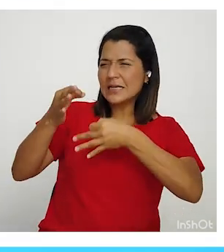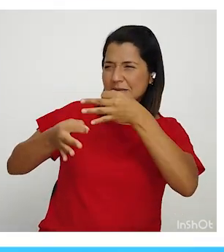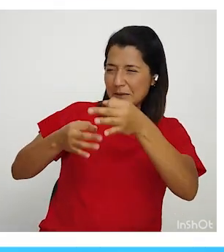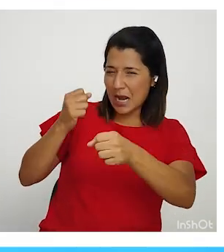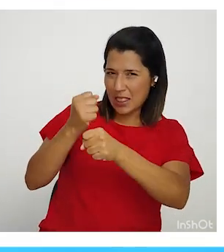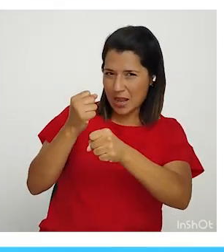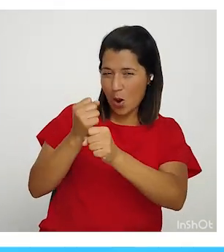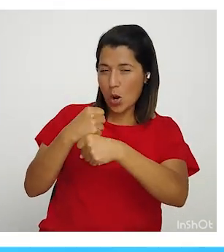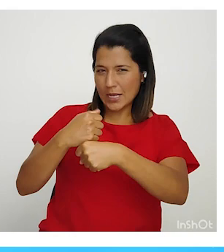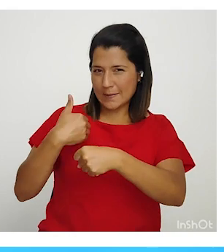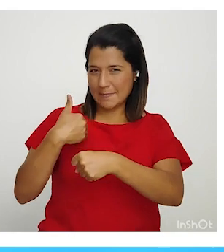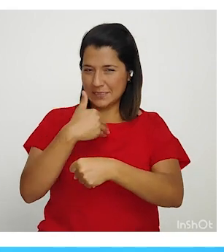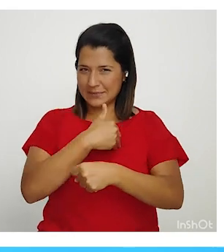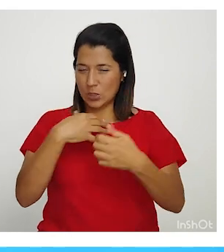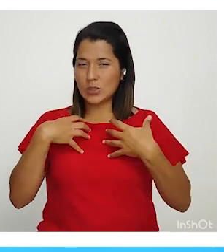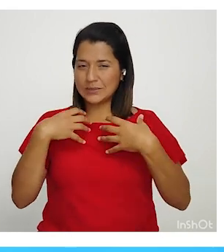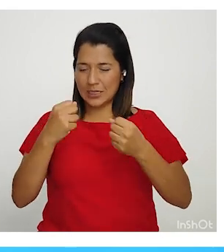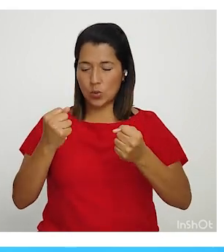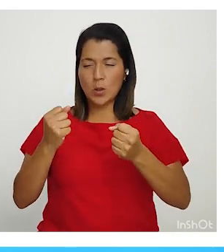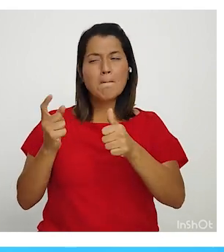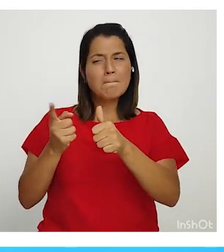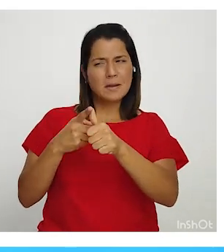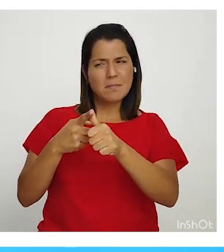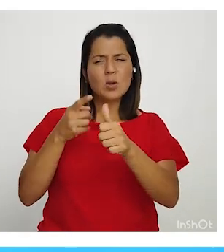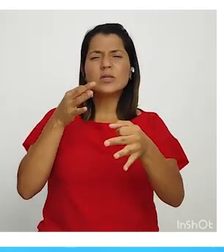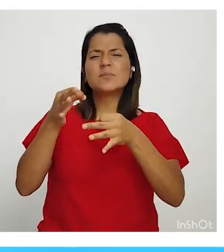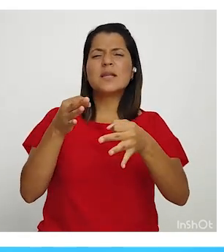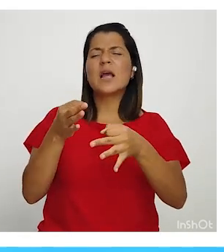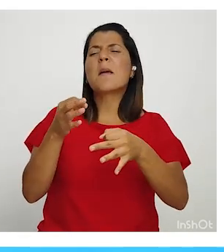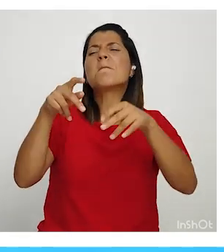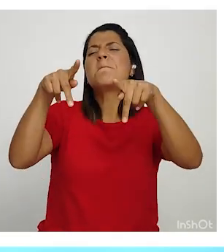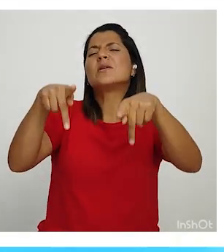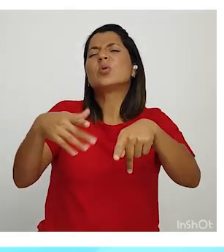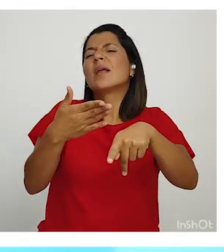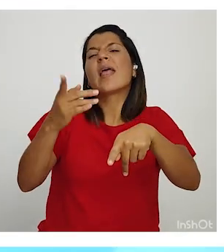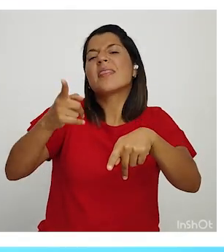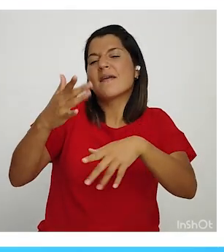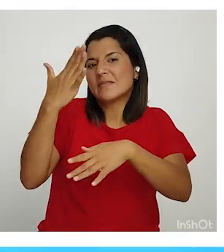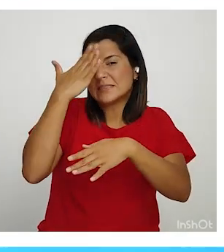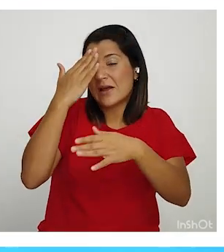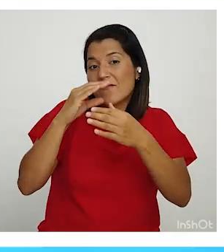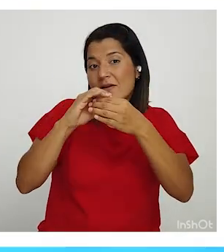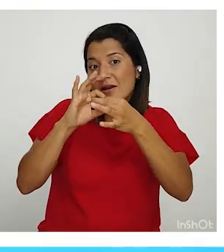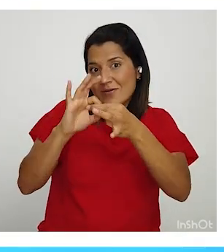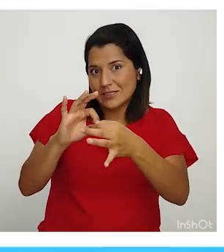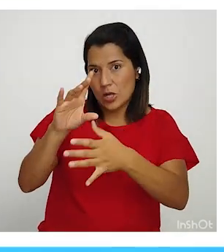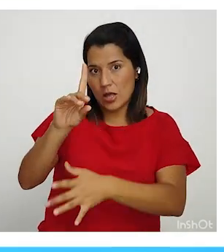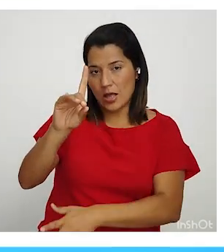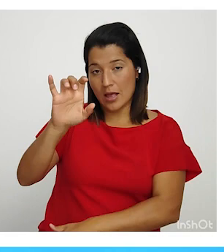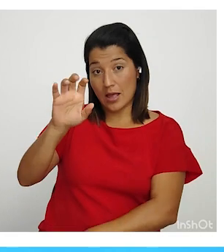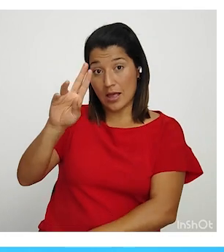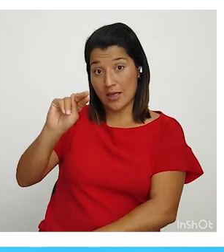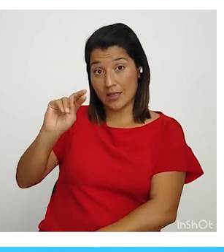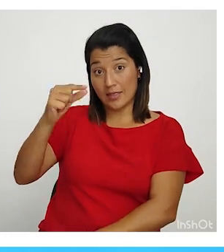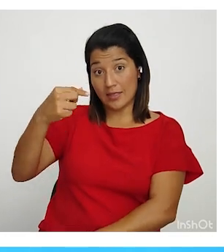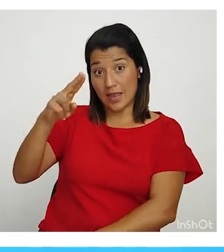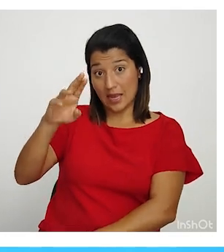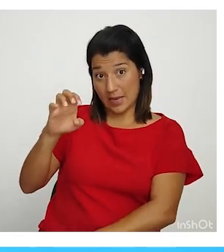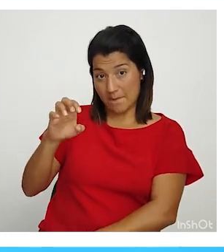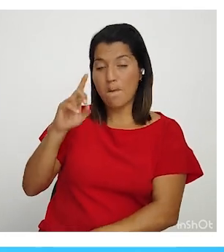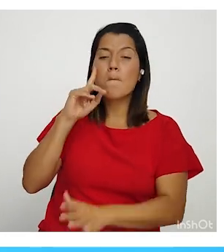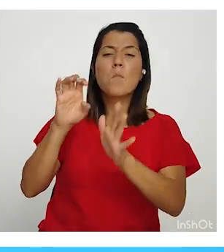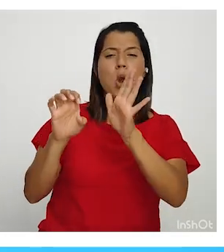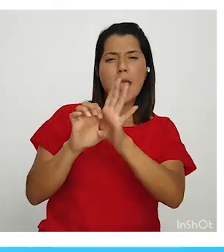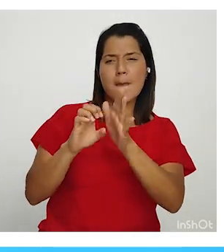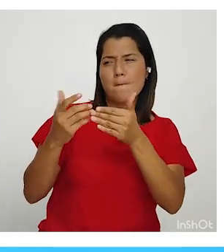tiene que saber de las personas del dengue? Por ejemplo, a principio de año escuchábamos que se había detectado el tipo